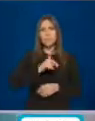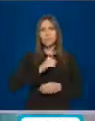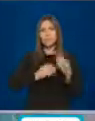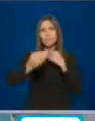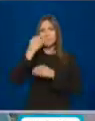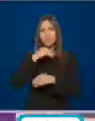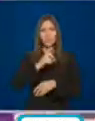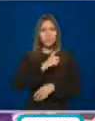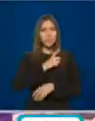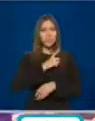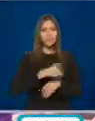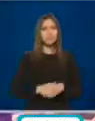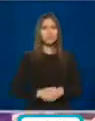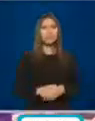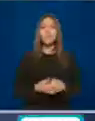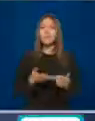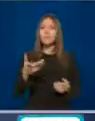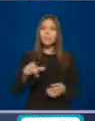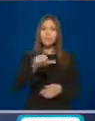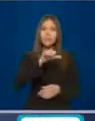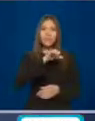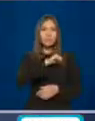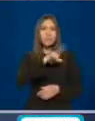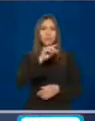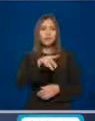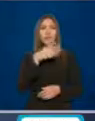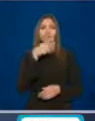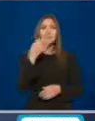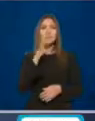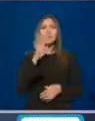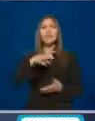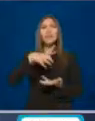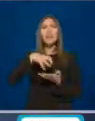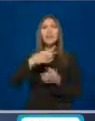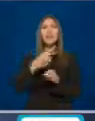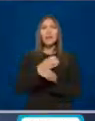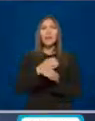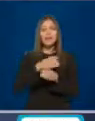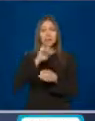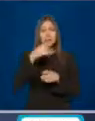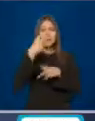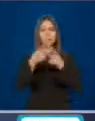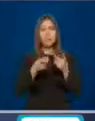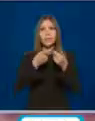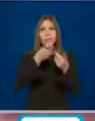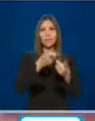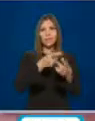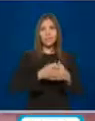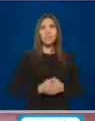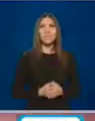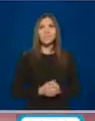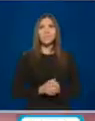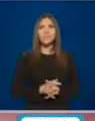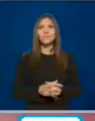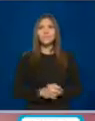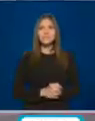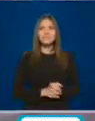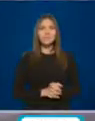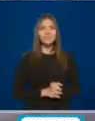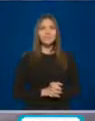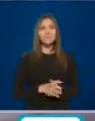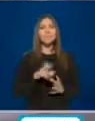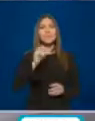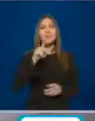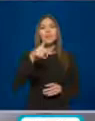va a compartir No, nada. es que es una como gelatina de café. Muy No sean mal. tan selfies. Yo sí se los comparto, compañeras. Bueno, está bien. Pruébele. Los Ya. tengo